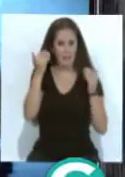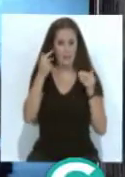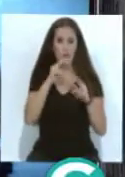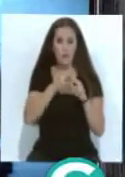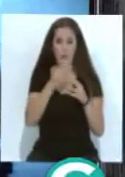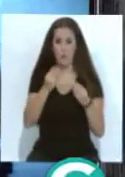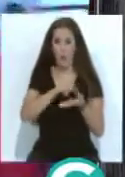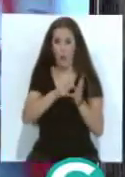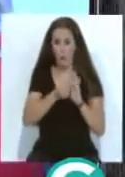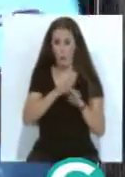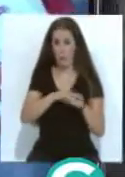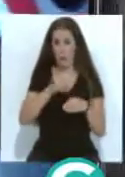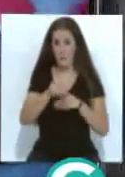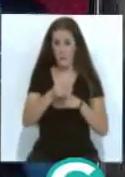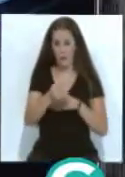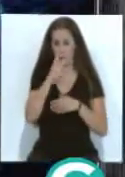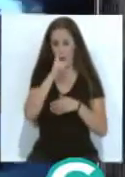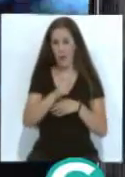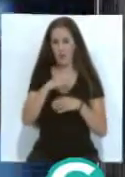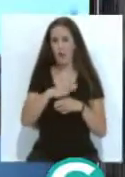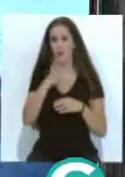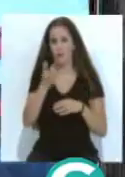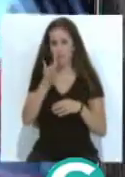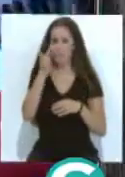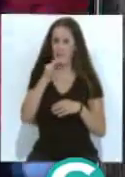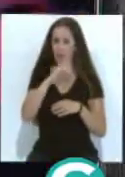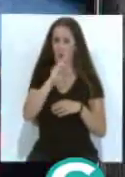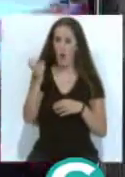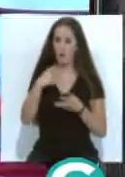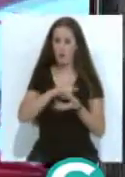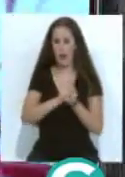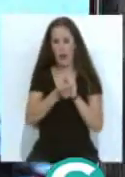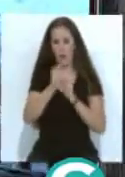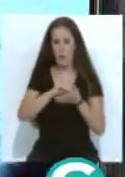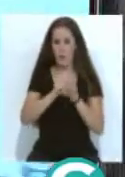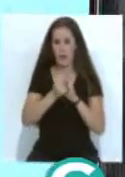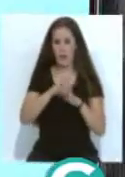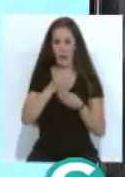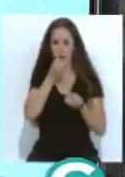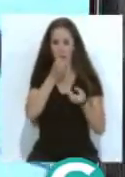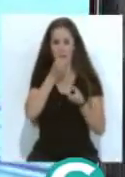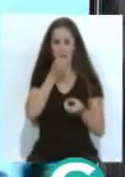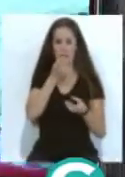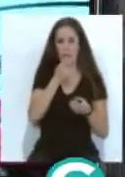muchos de los proyectos para el próximo año e incluso de algún que otro cambio de plan que ha anunciado una chirigota.